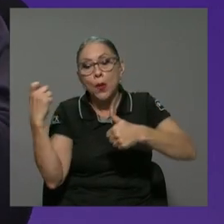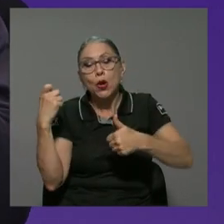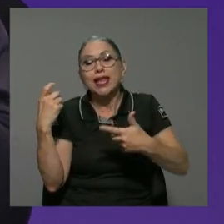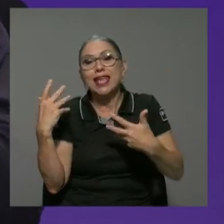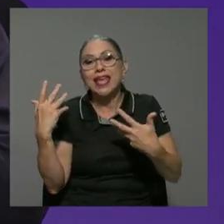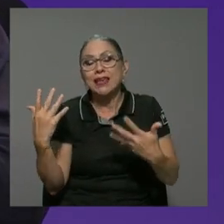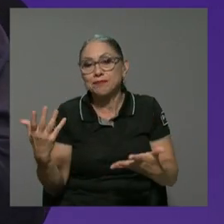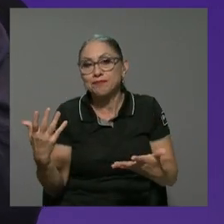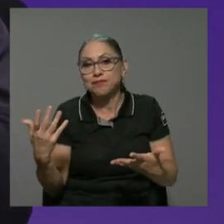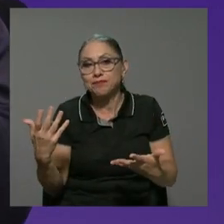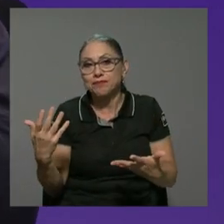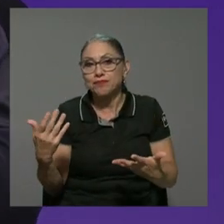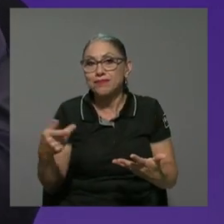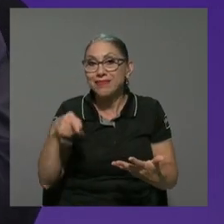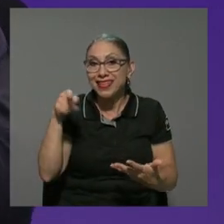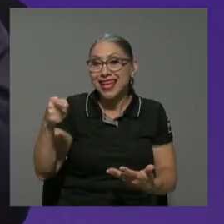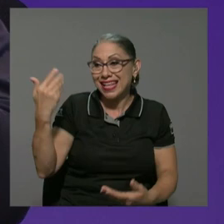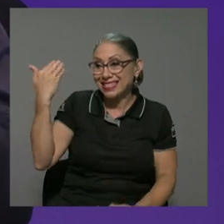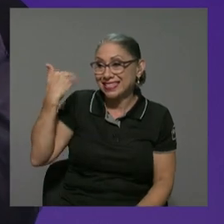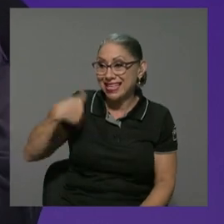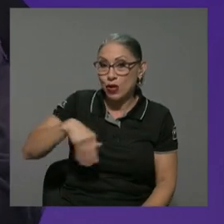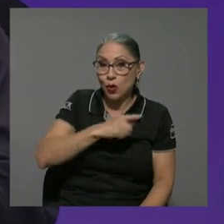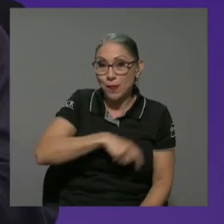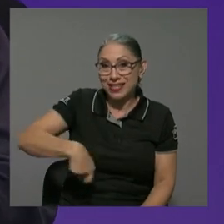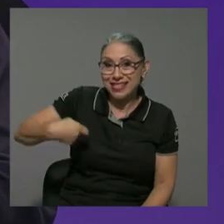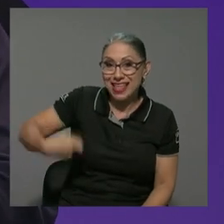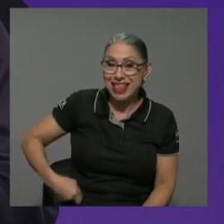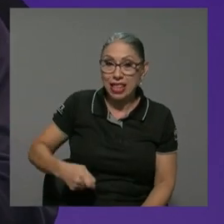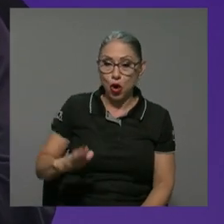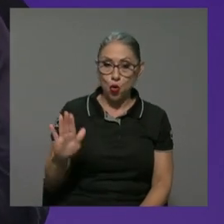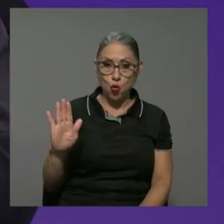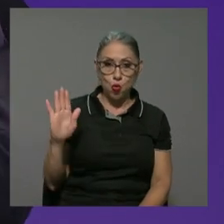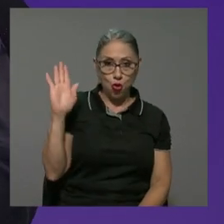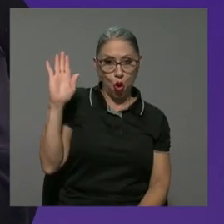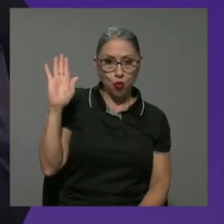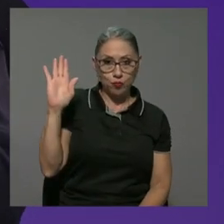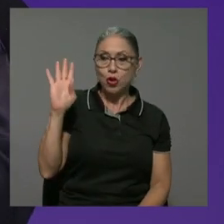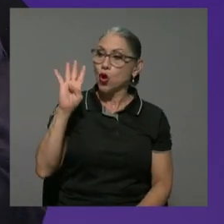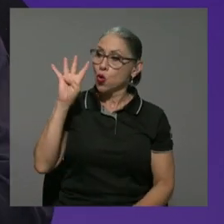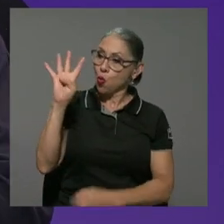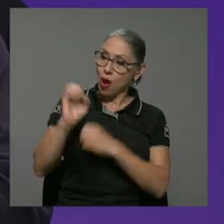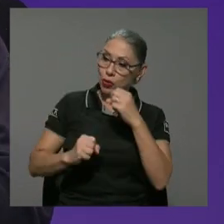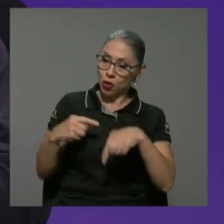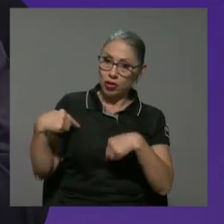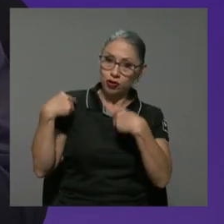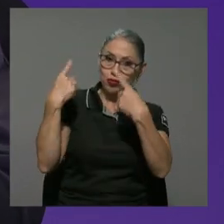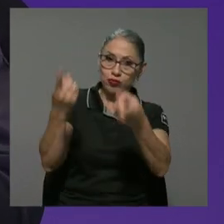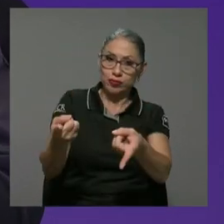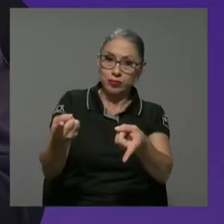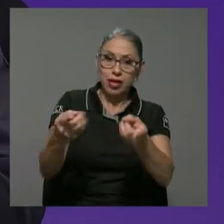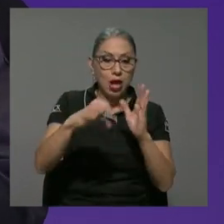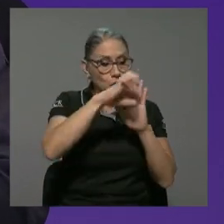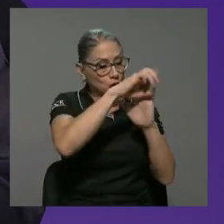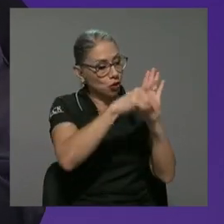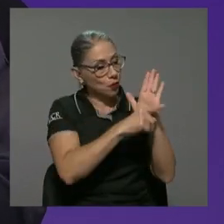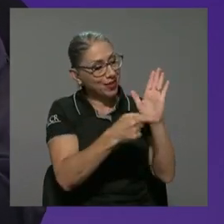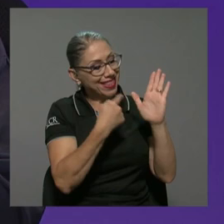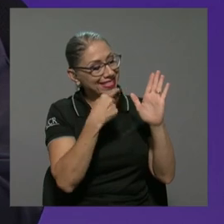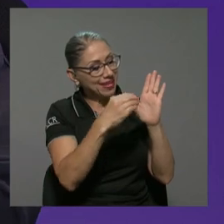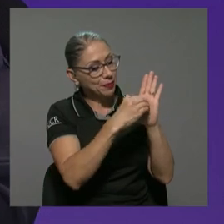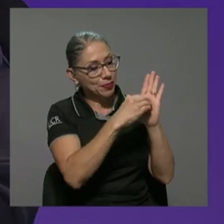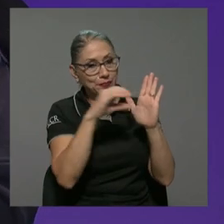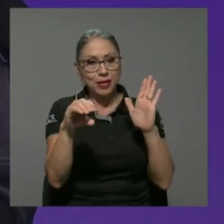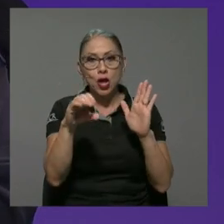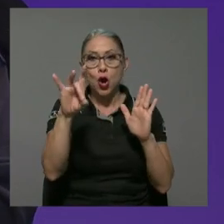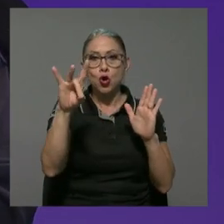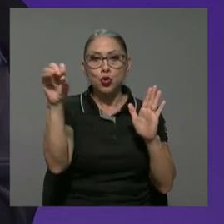es por lo que juró el señor presidente ocupar estos 4 años y por mandato constitucional es el 8%. Ahora,